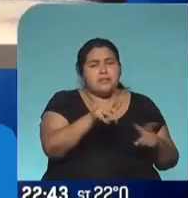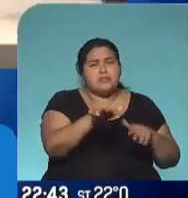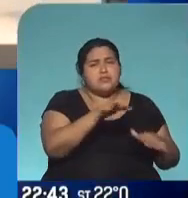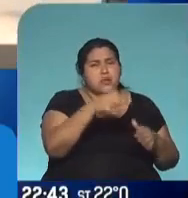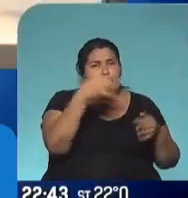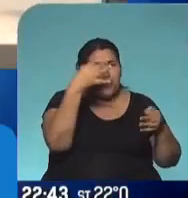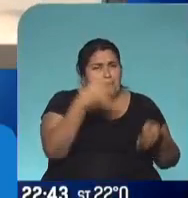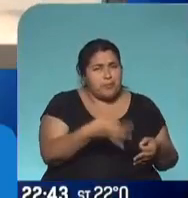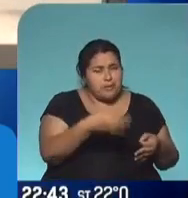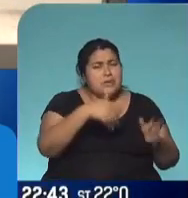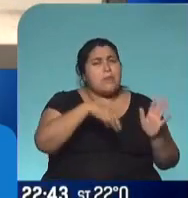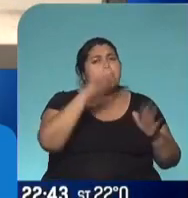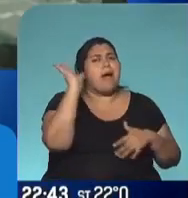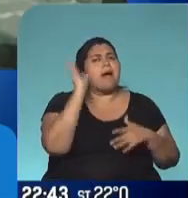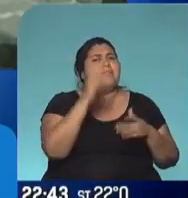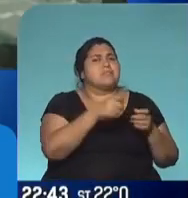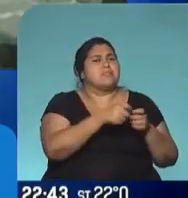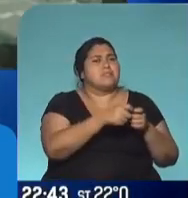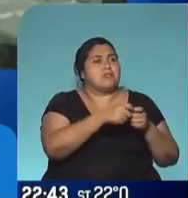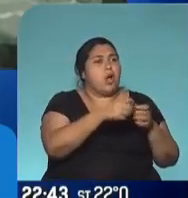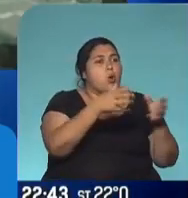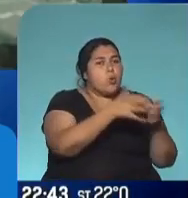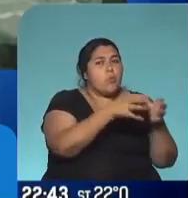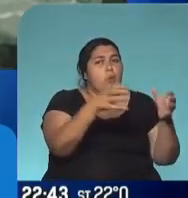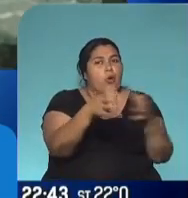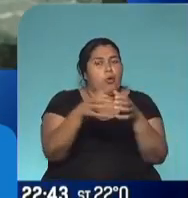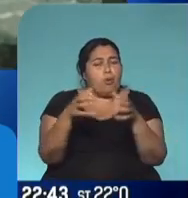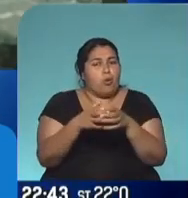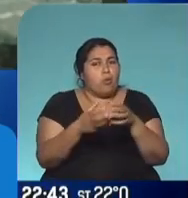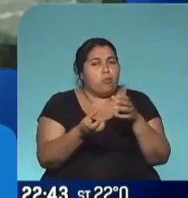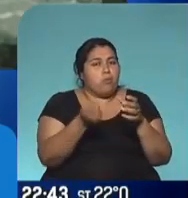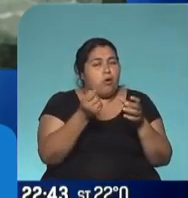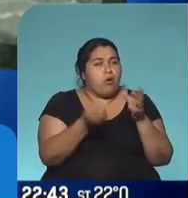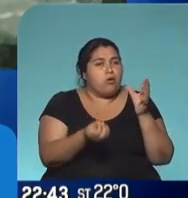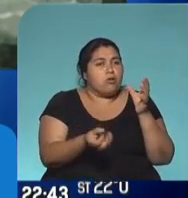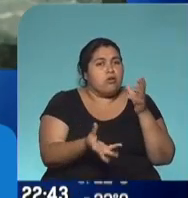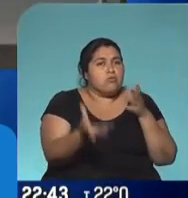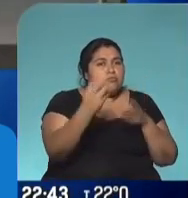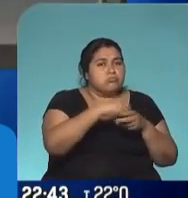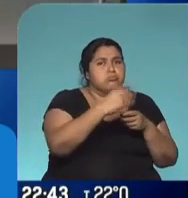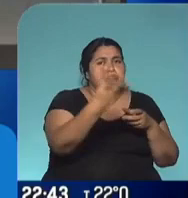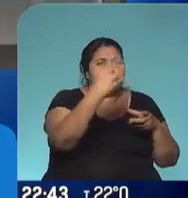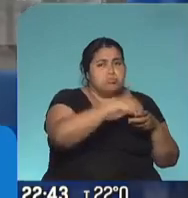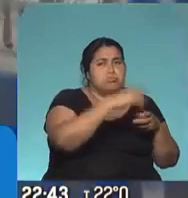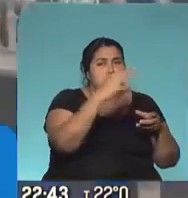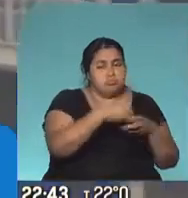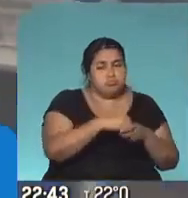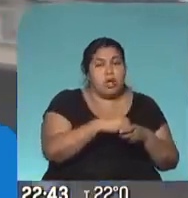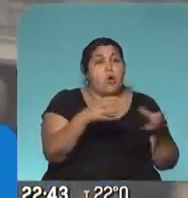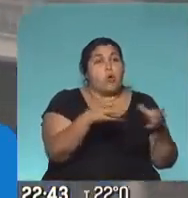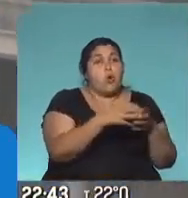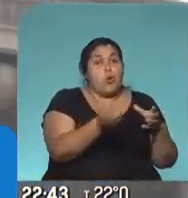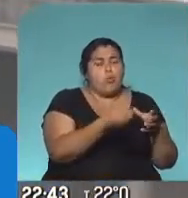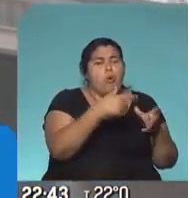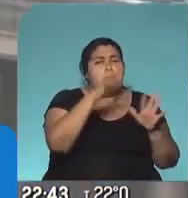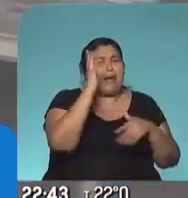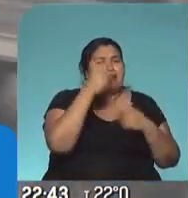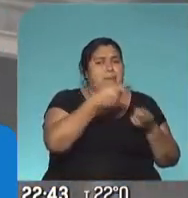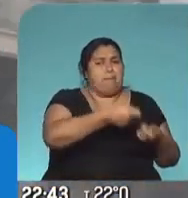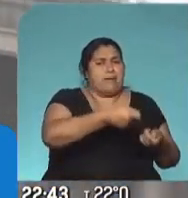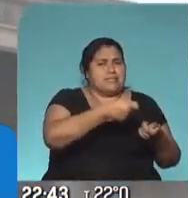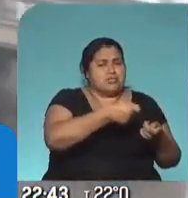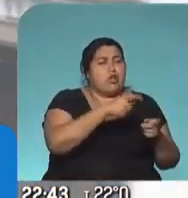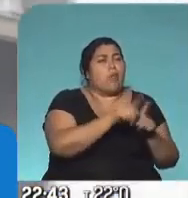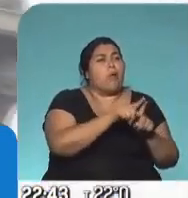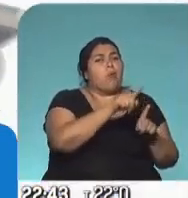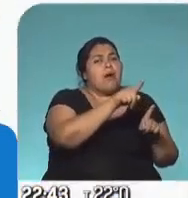sumaron más sindicatos que no estaban participando. Y a la vez los sindicatos están recibiendo una presión muy grande desde las bases, con lo cual prácticamente